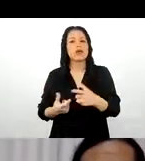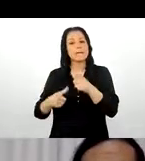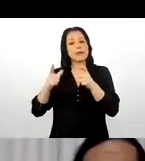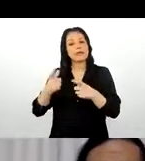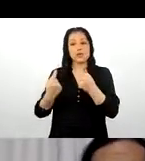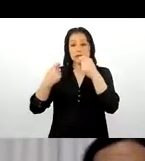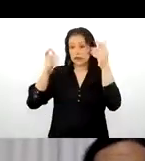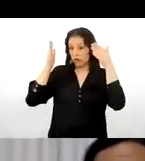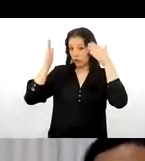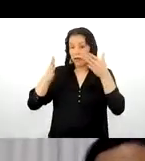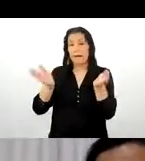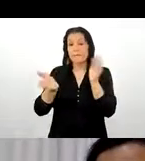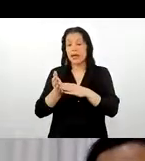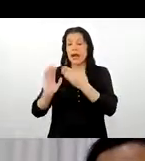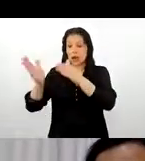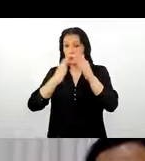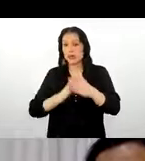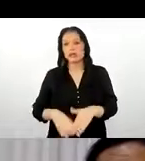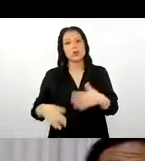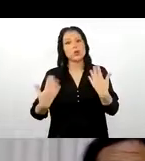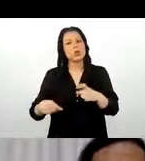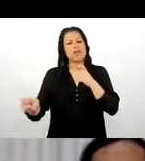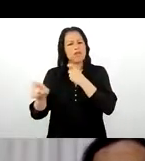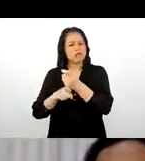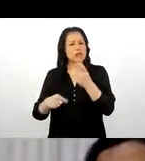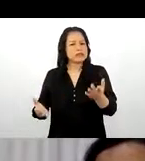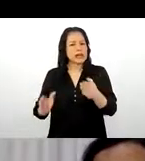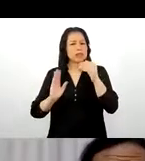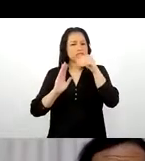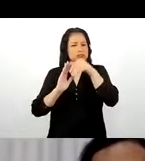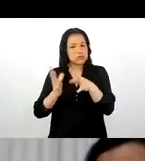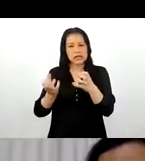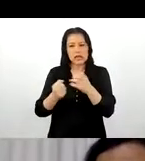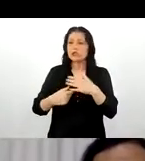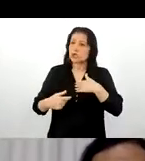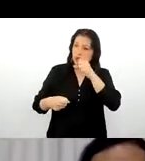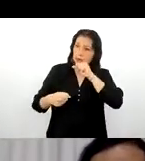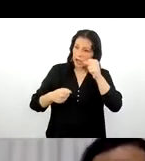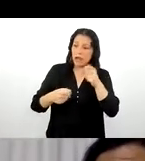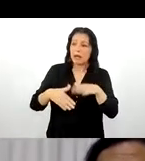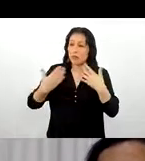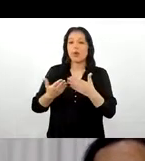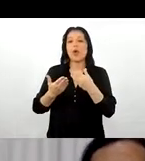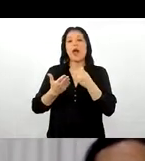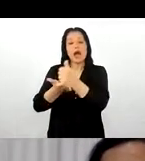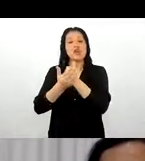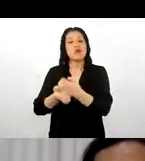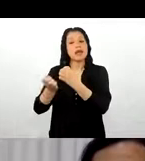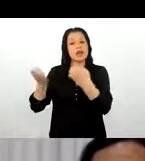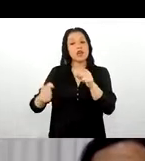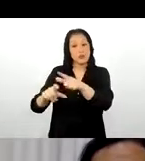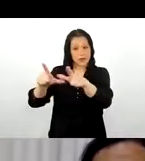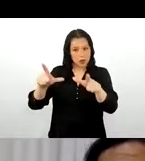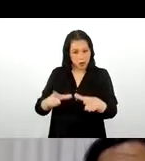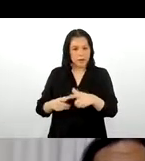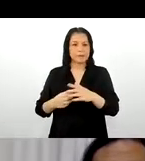sobre todo las comunidades, se han visto afectadas y que quiere buscar en estos viajes un viaje que aporte a la economía local. Bueno, estamos ante un